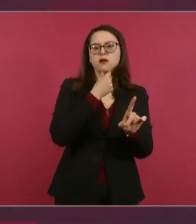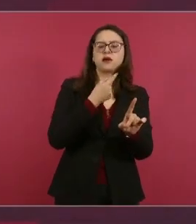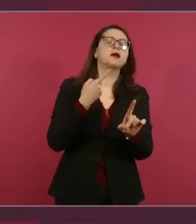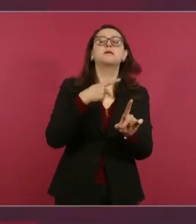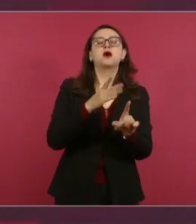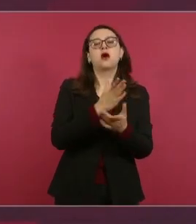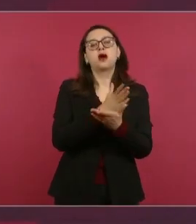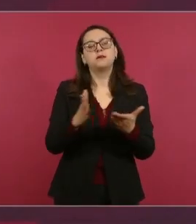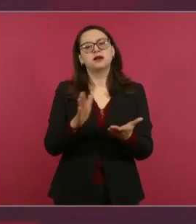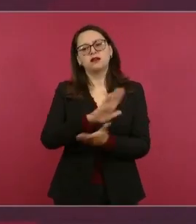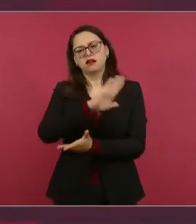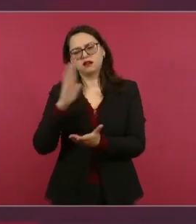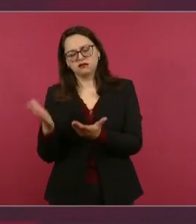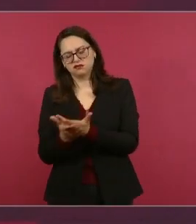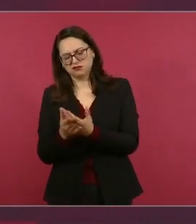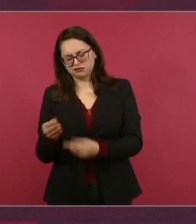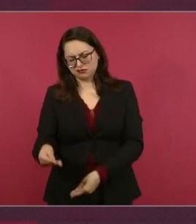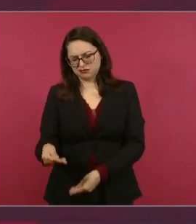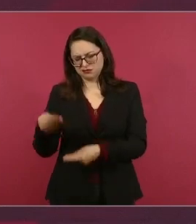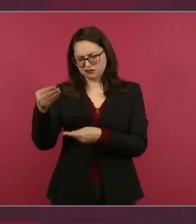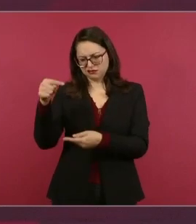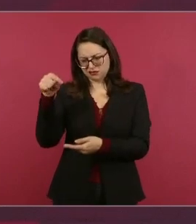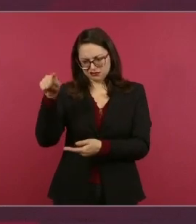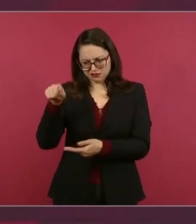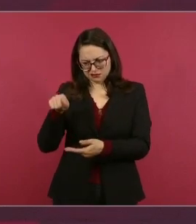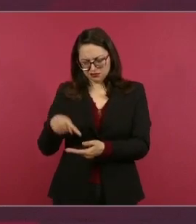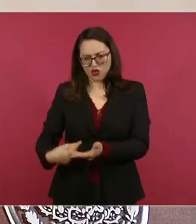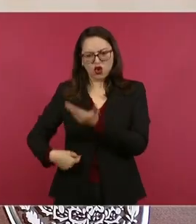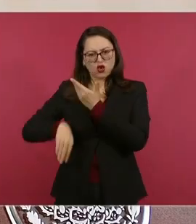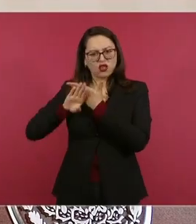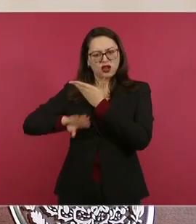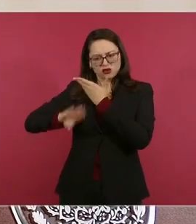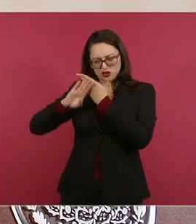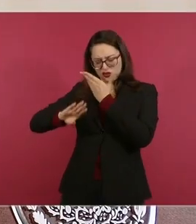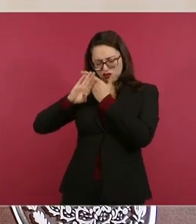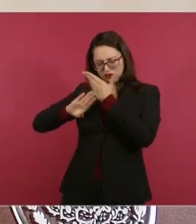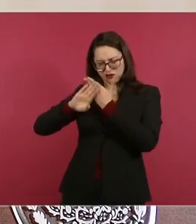en contra de, ya saben quién,